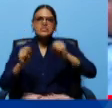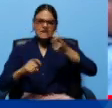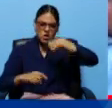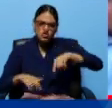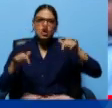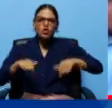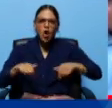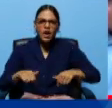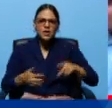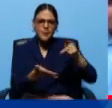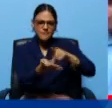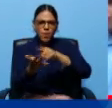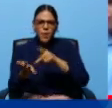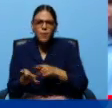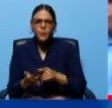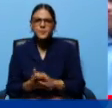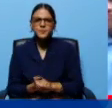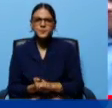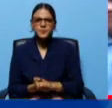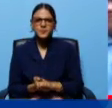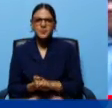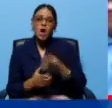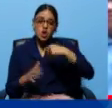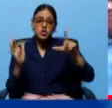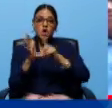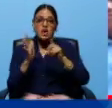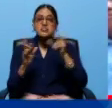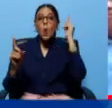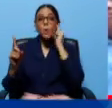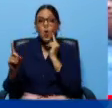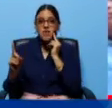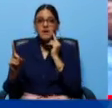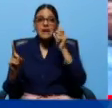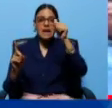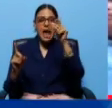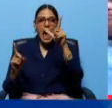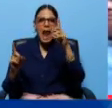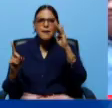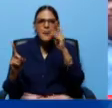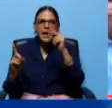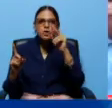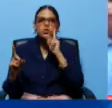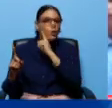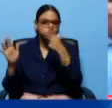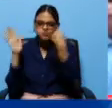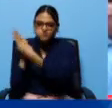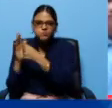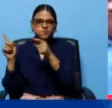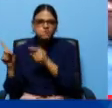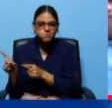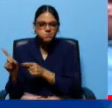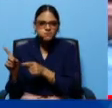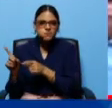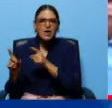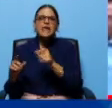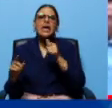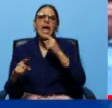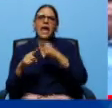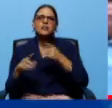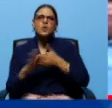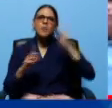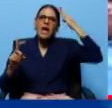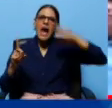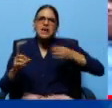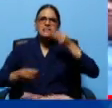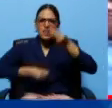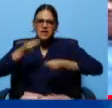acá en el Liceo Bolivariano Alberto Müller Rojas, aquel soldado que se